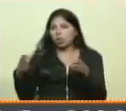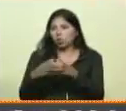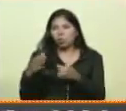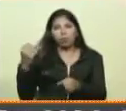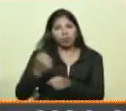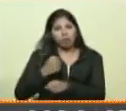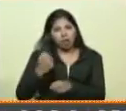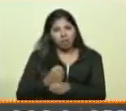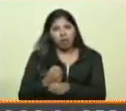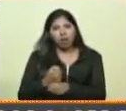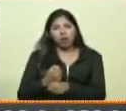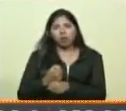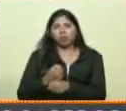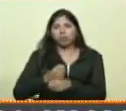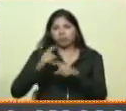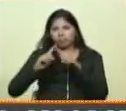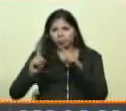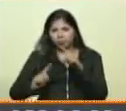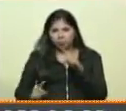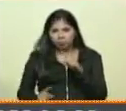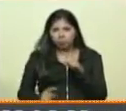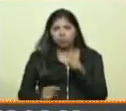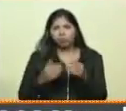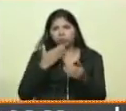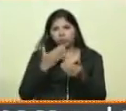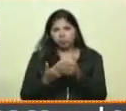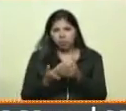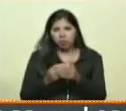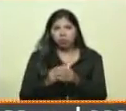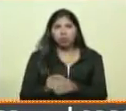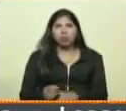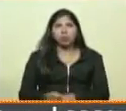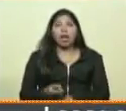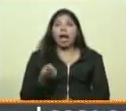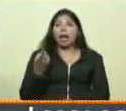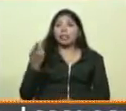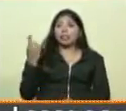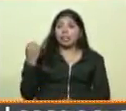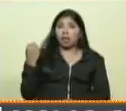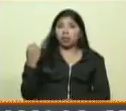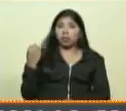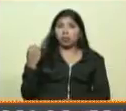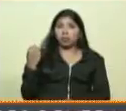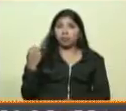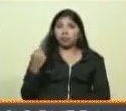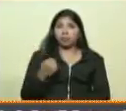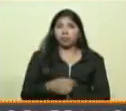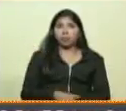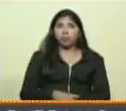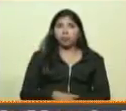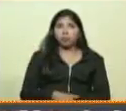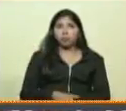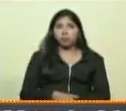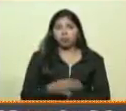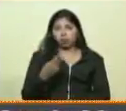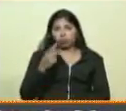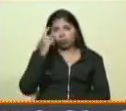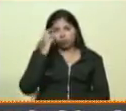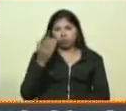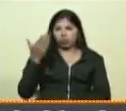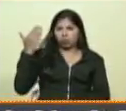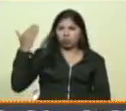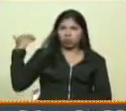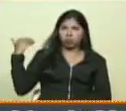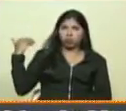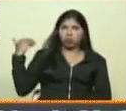esos trabajadores, esa torre entró el día de ayer, bueno, ya antes de ayer estaba en servicio, fue entregada